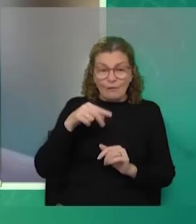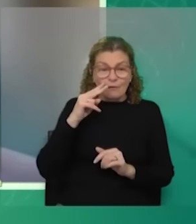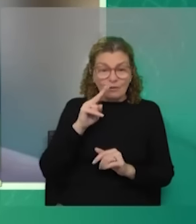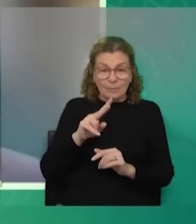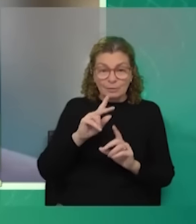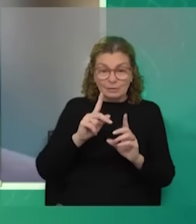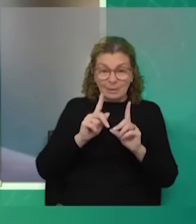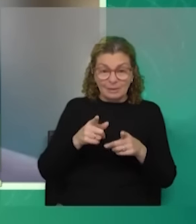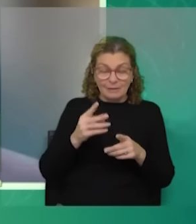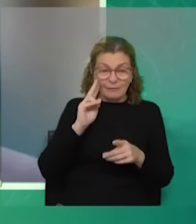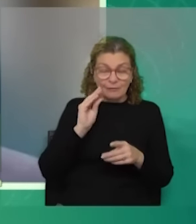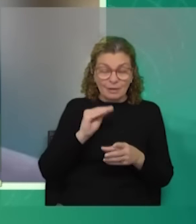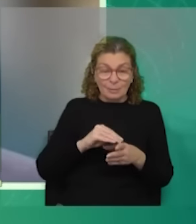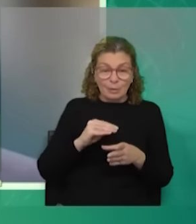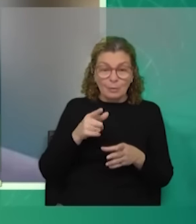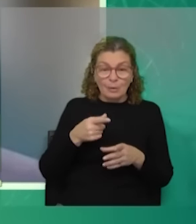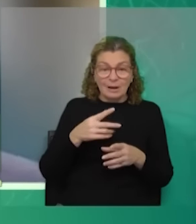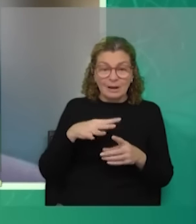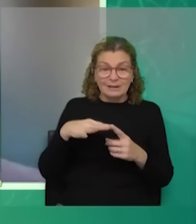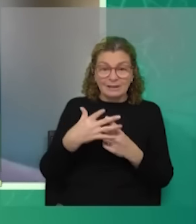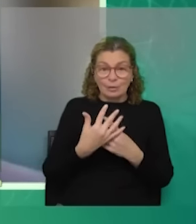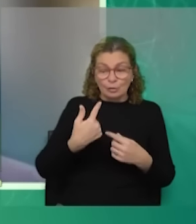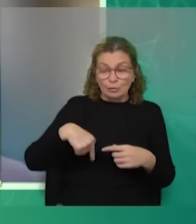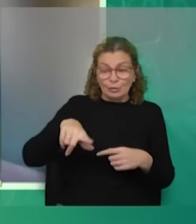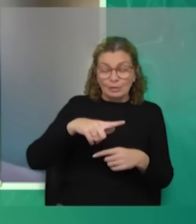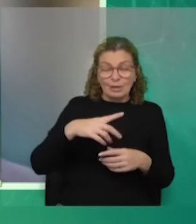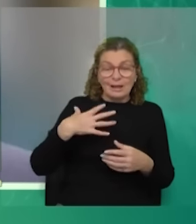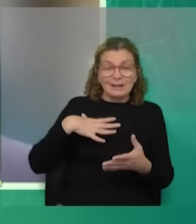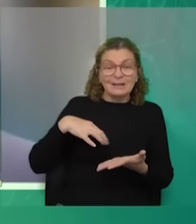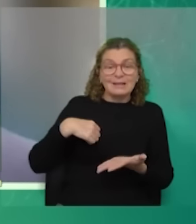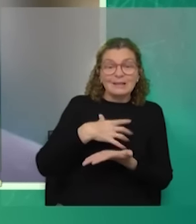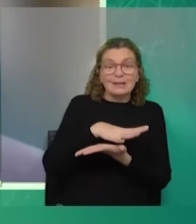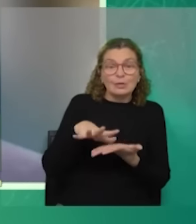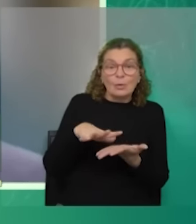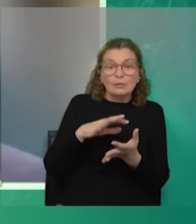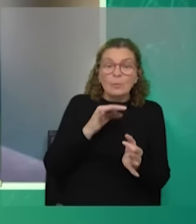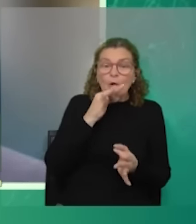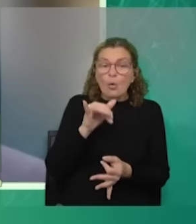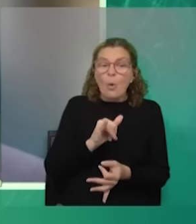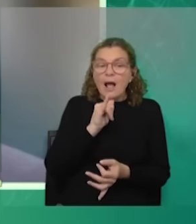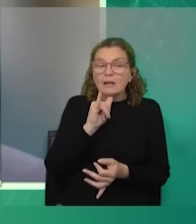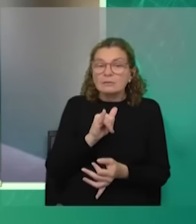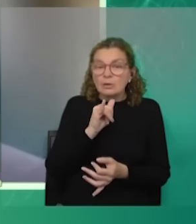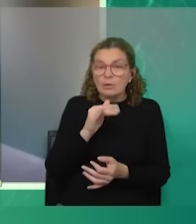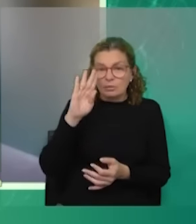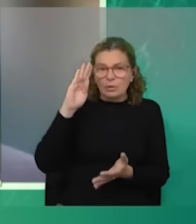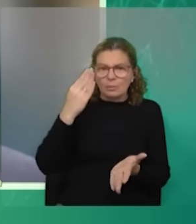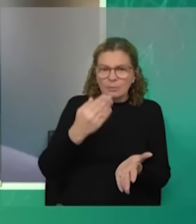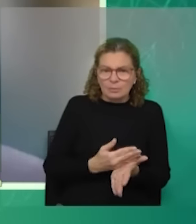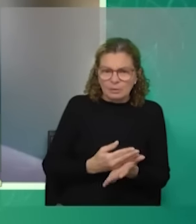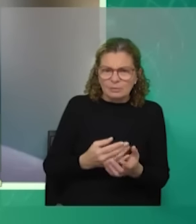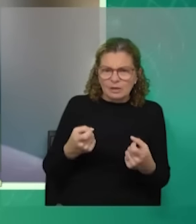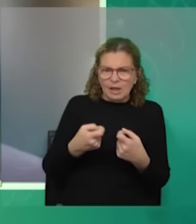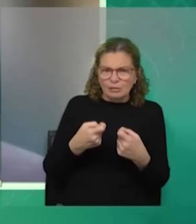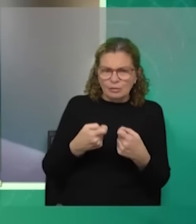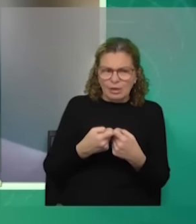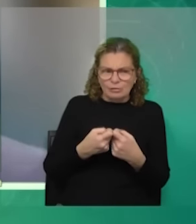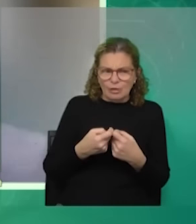ello se intenta crear alrededor de toda esta situación un un escenario un relato de golpe de estado y asociaciones